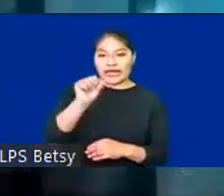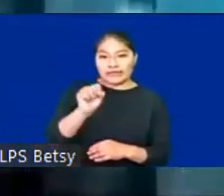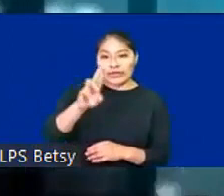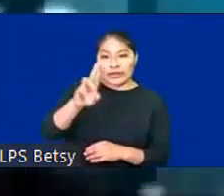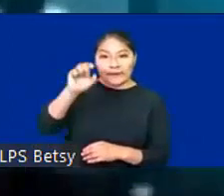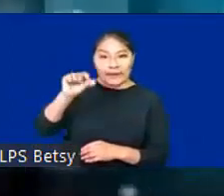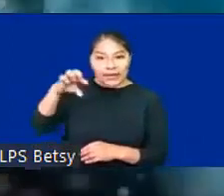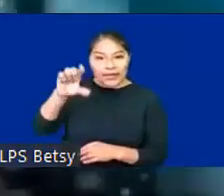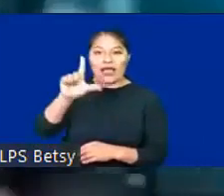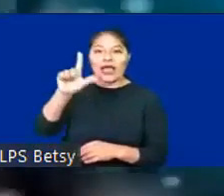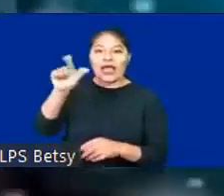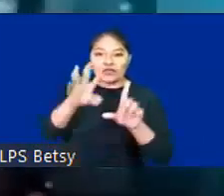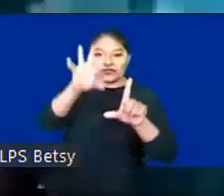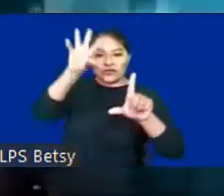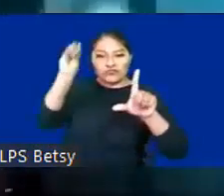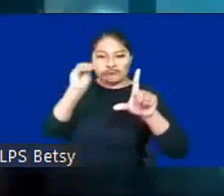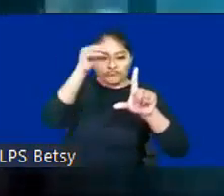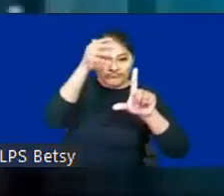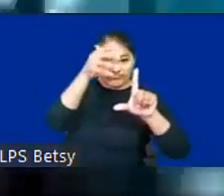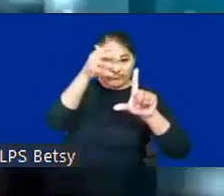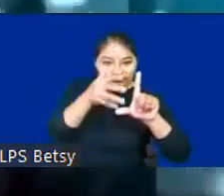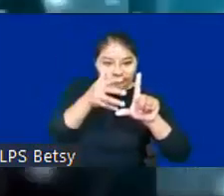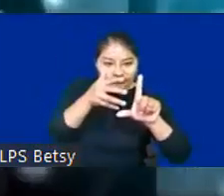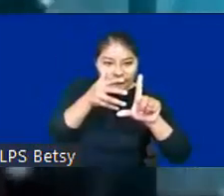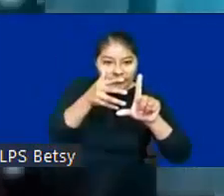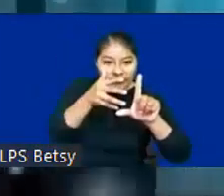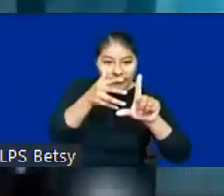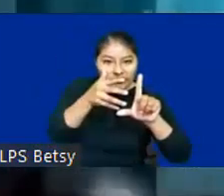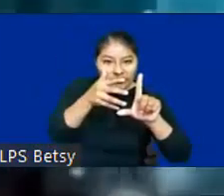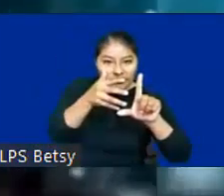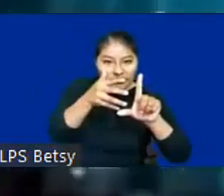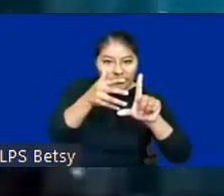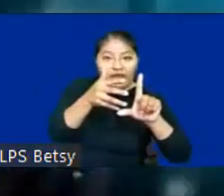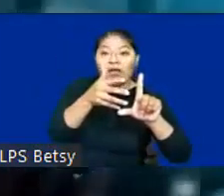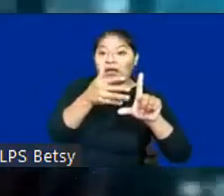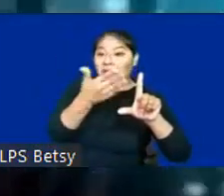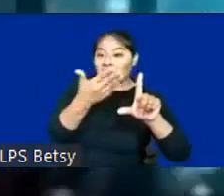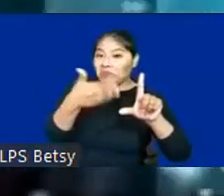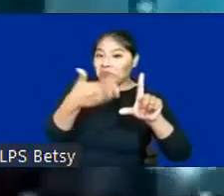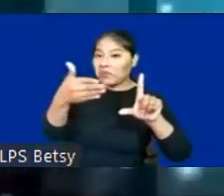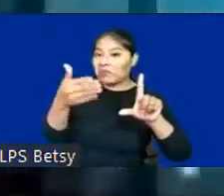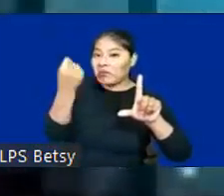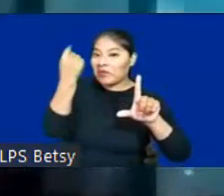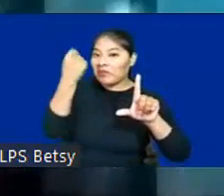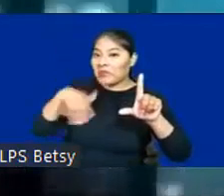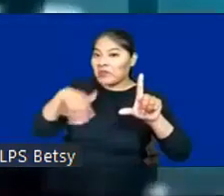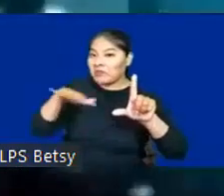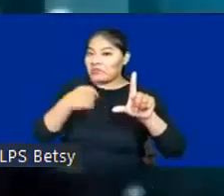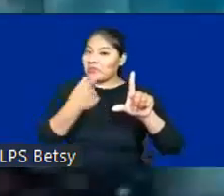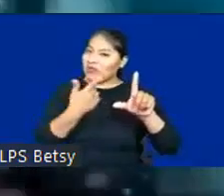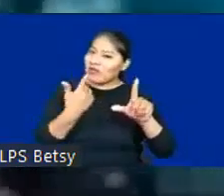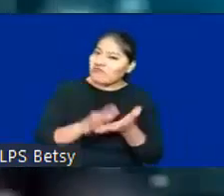este concepto hemos podido brindar una gran cantidad de servicios al ciudadano, ¿no?